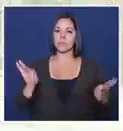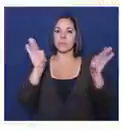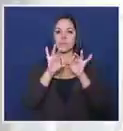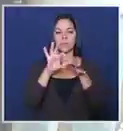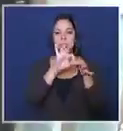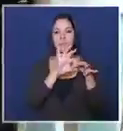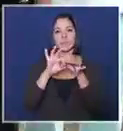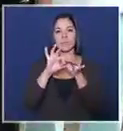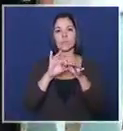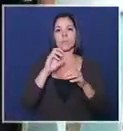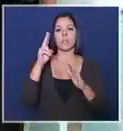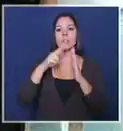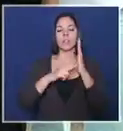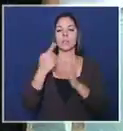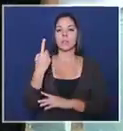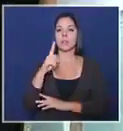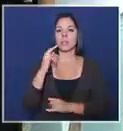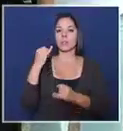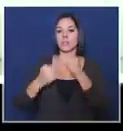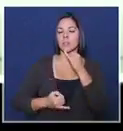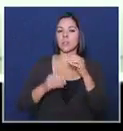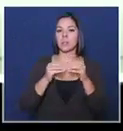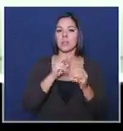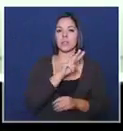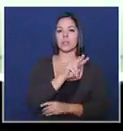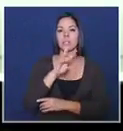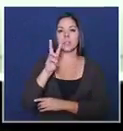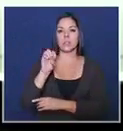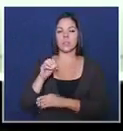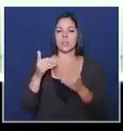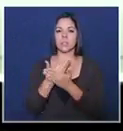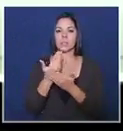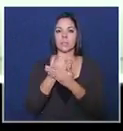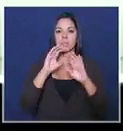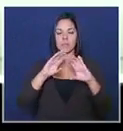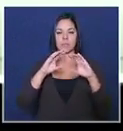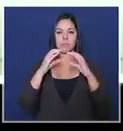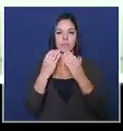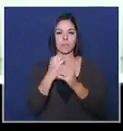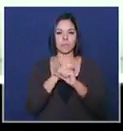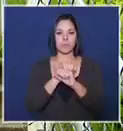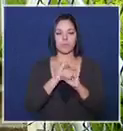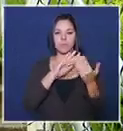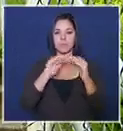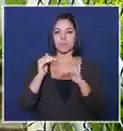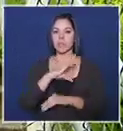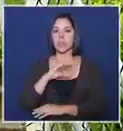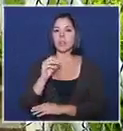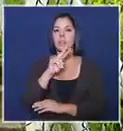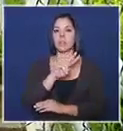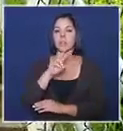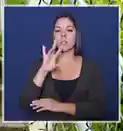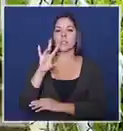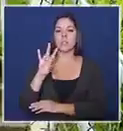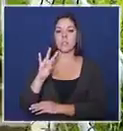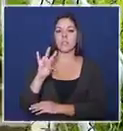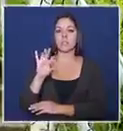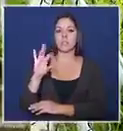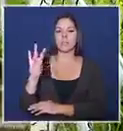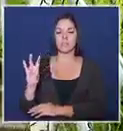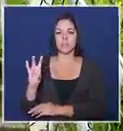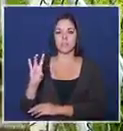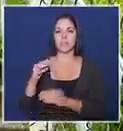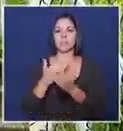alianzas. El 2011 cerró con más de 260 nuevos comités de seguridad comunitaria y 297